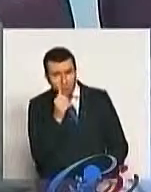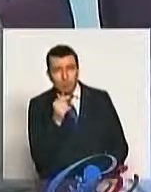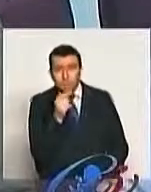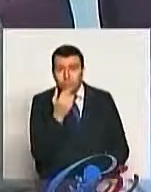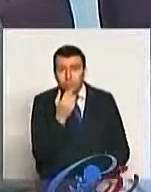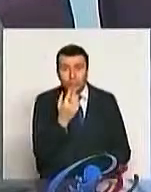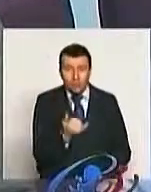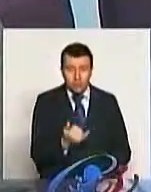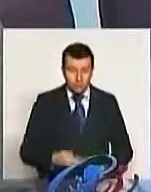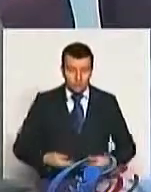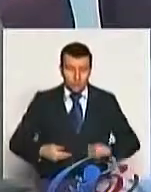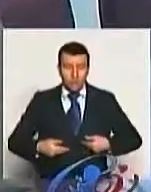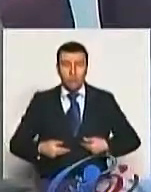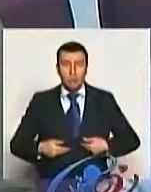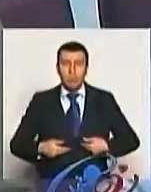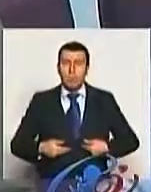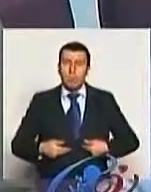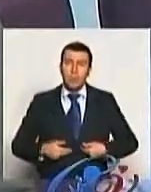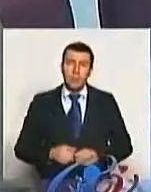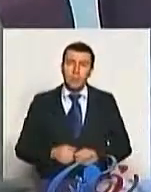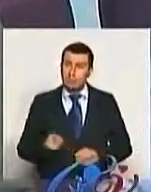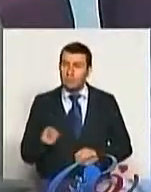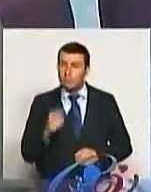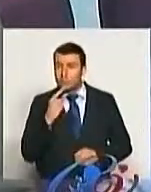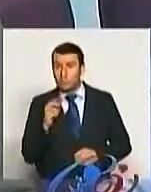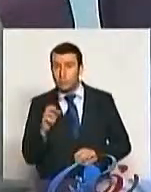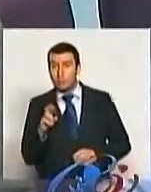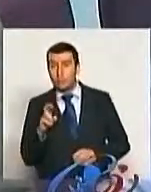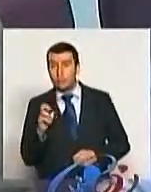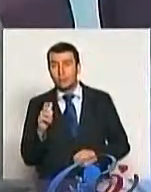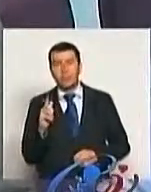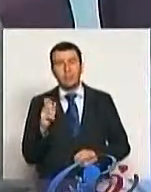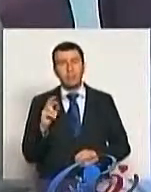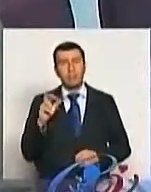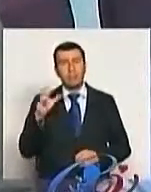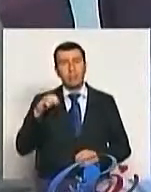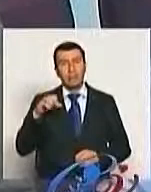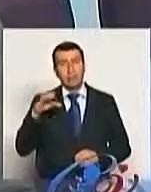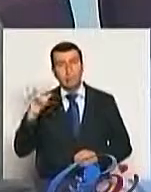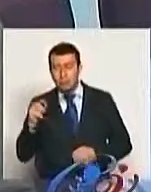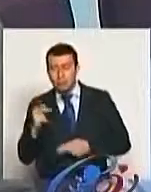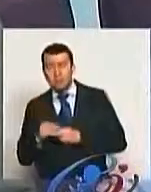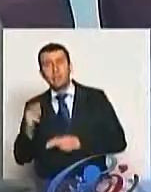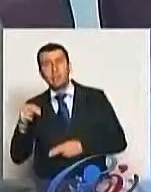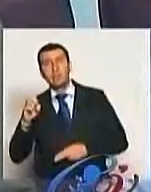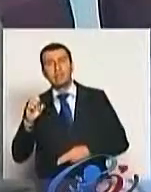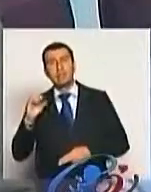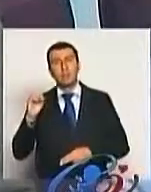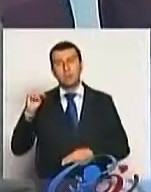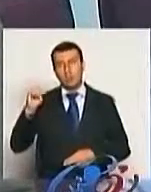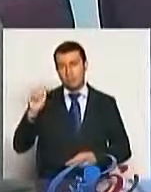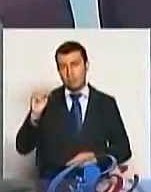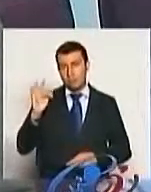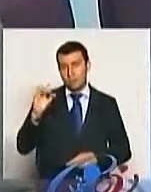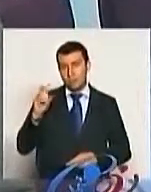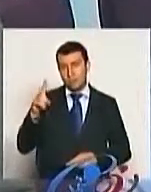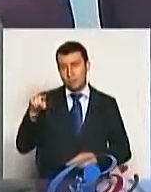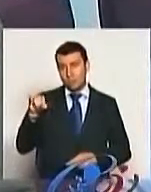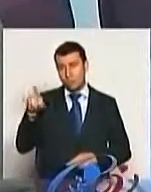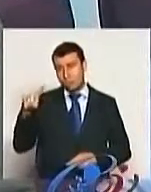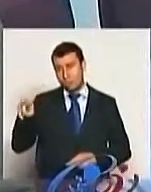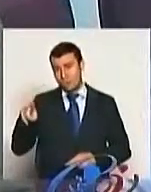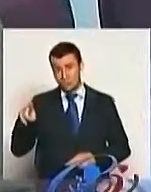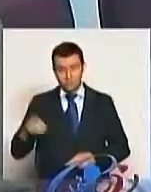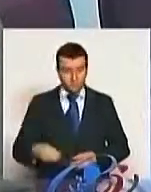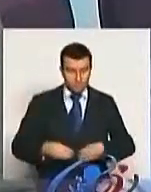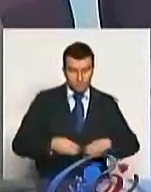le salió el diagnóstico de preferencia, le salió miomatosis. Sí. Bueno. Acá en el peritoneo